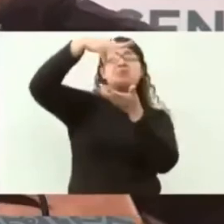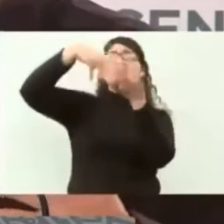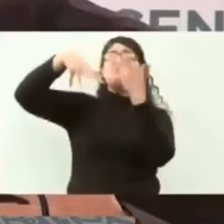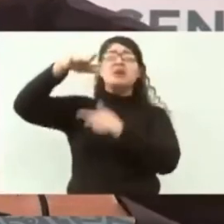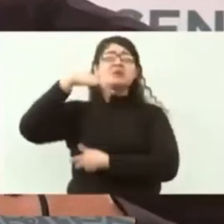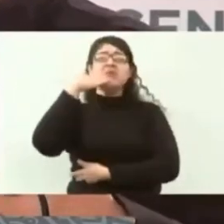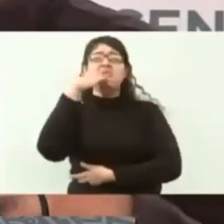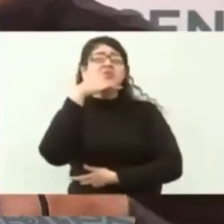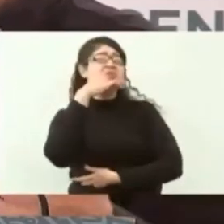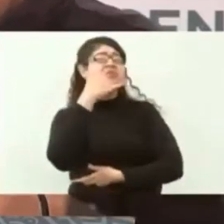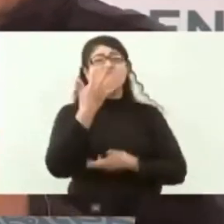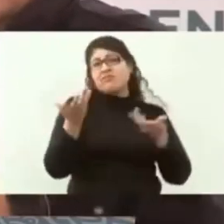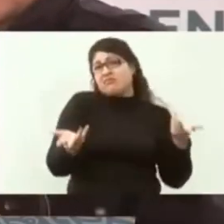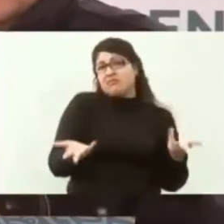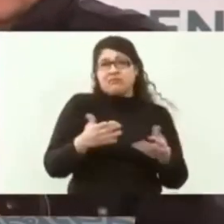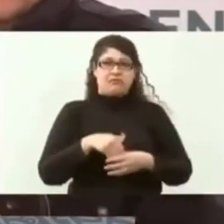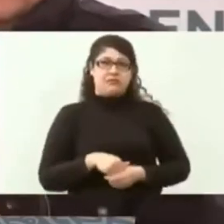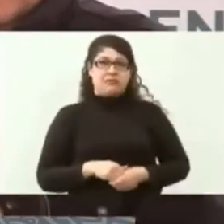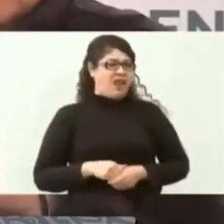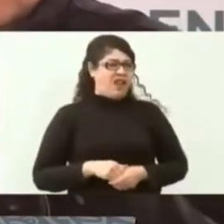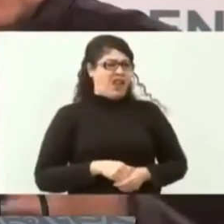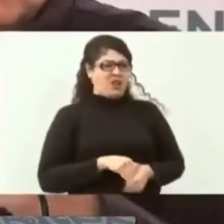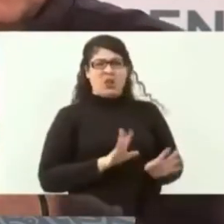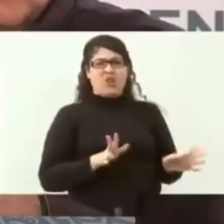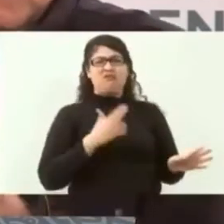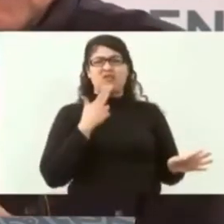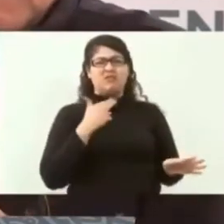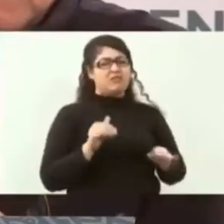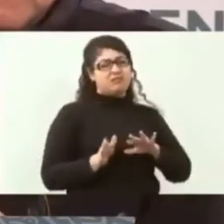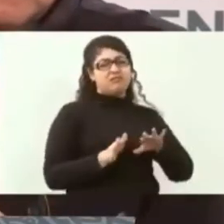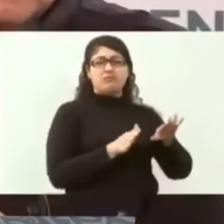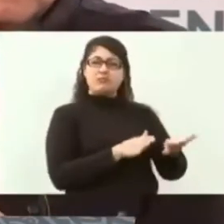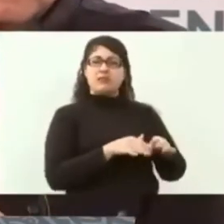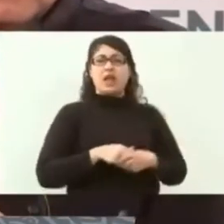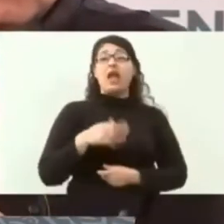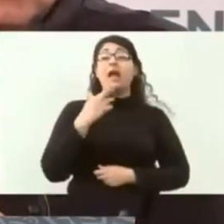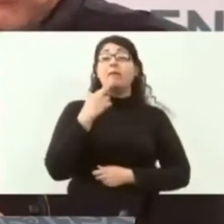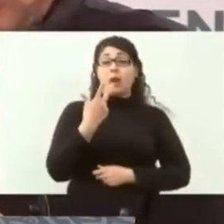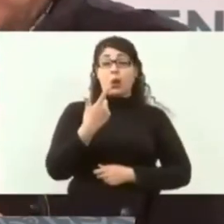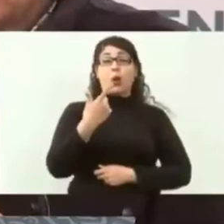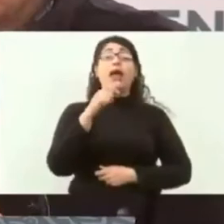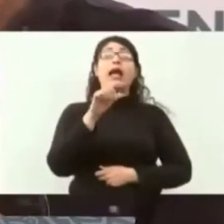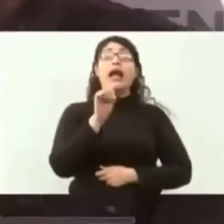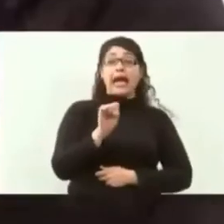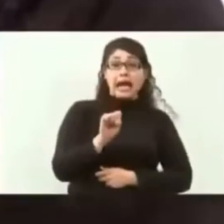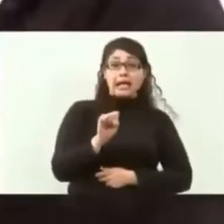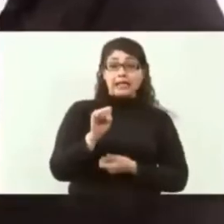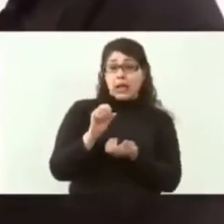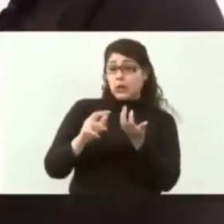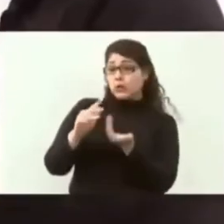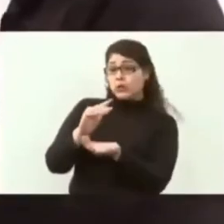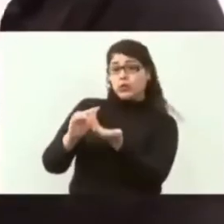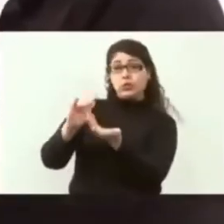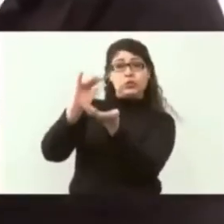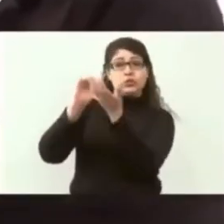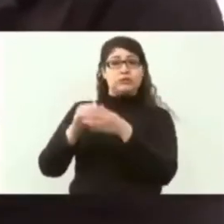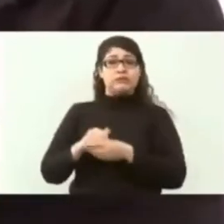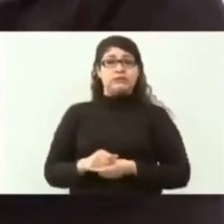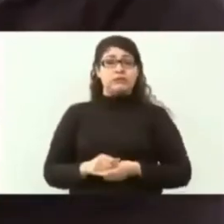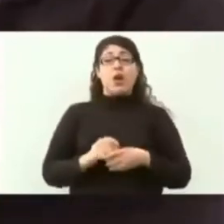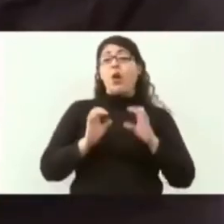con gas, las termoeléctricas o las eólicas